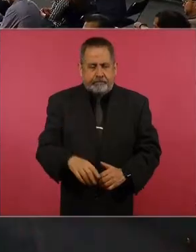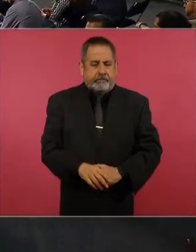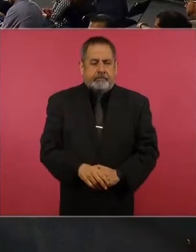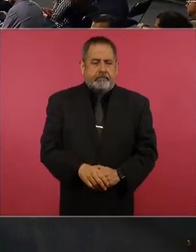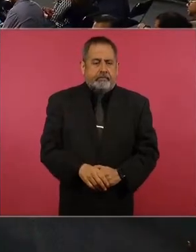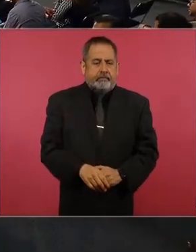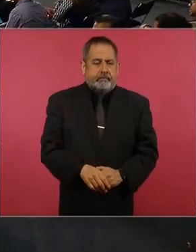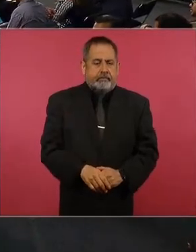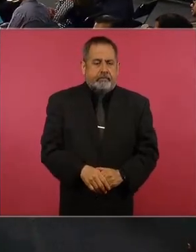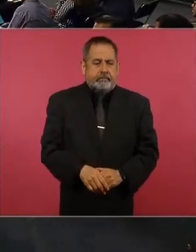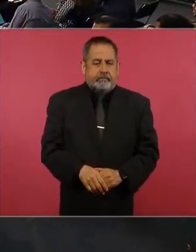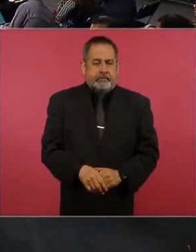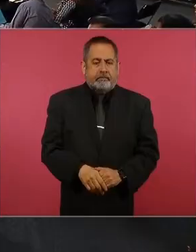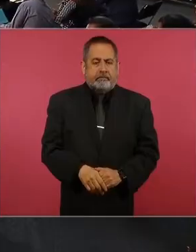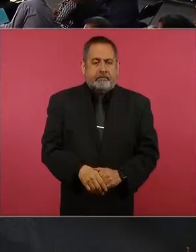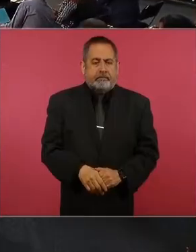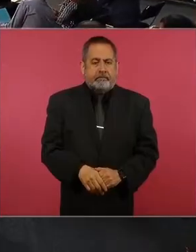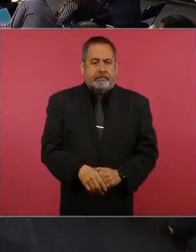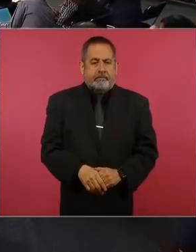Pero